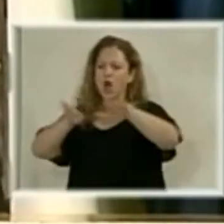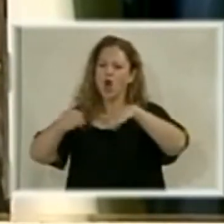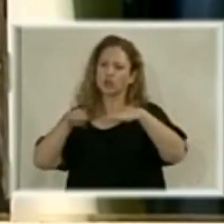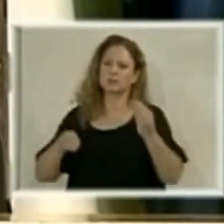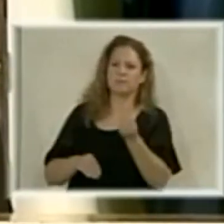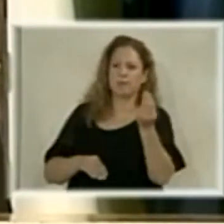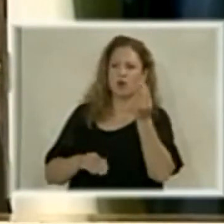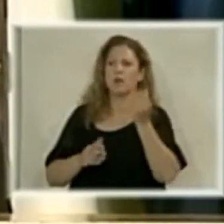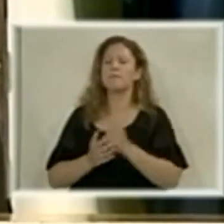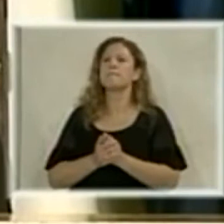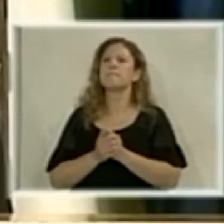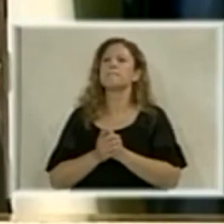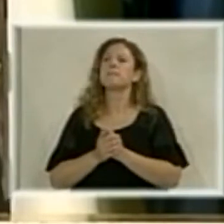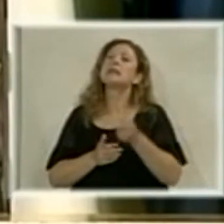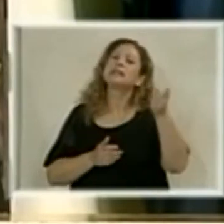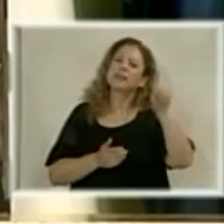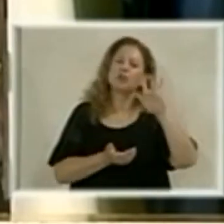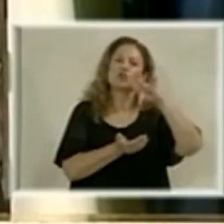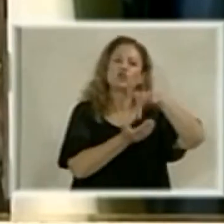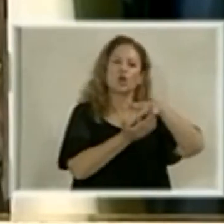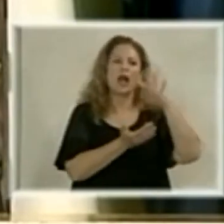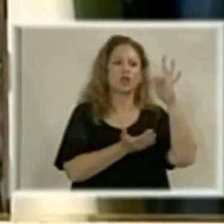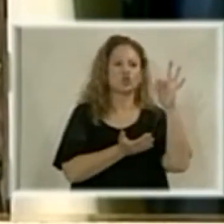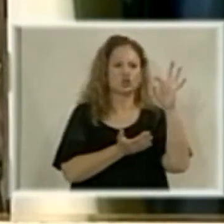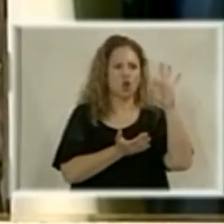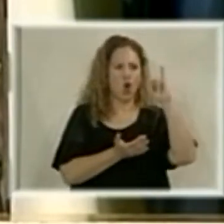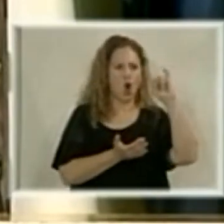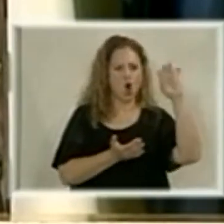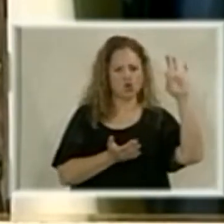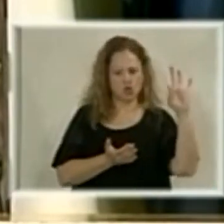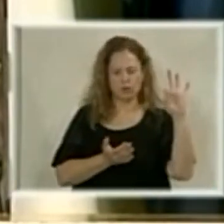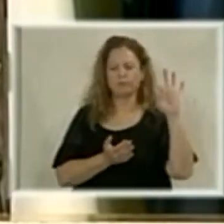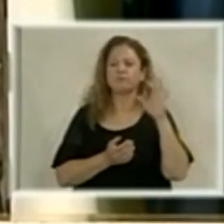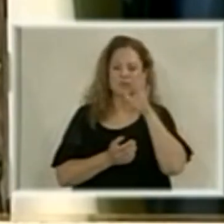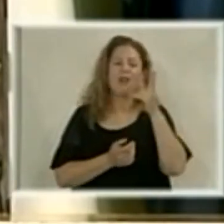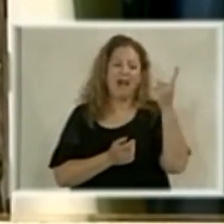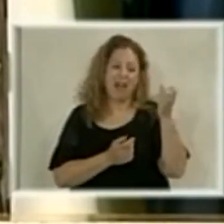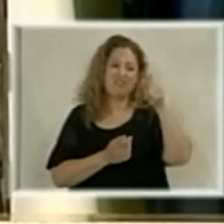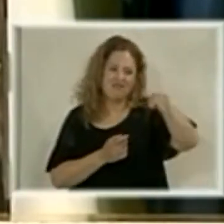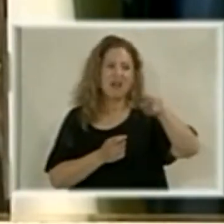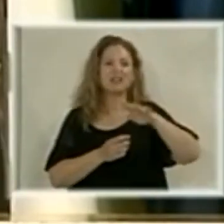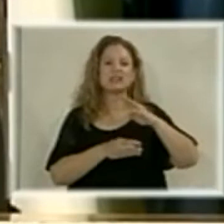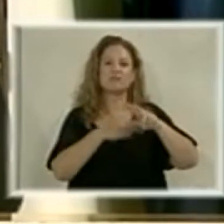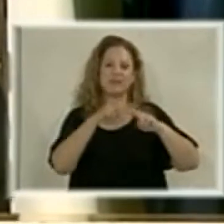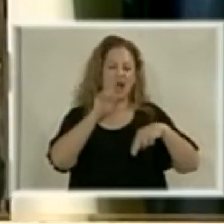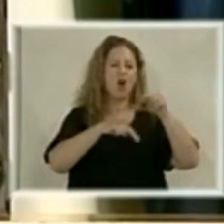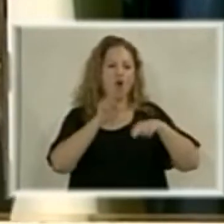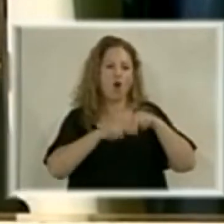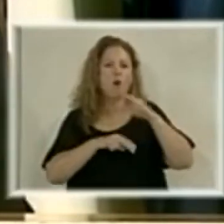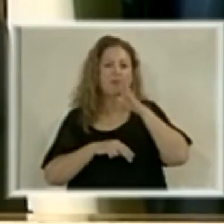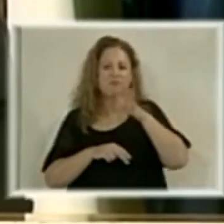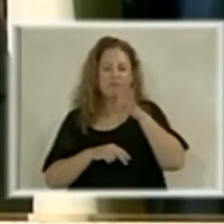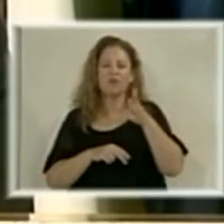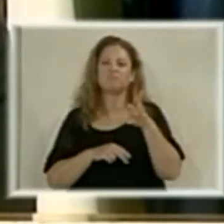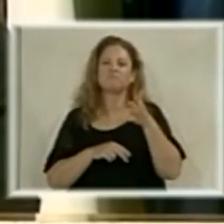y también estuvo en el Toyo, donde también hace falta hacer alguna actuación que ponga de manifiesto y que haga que